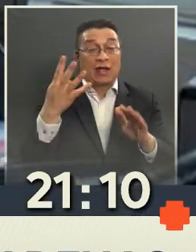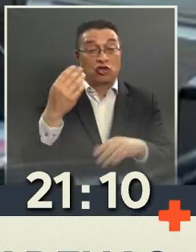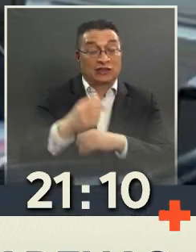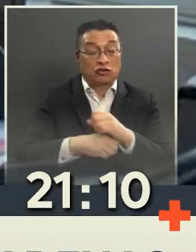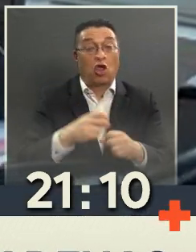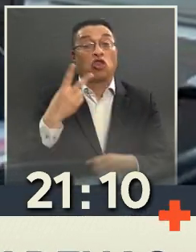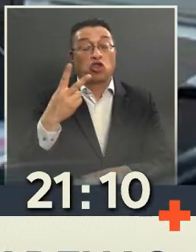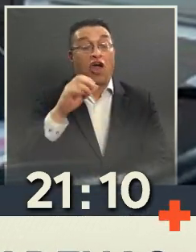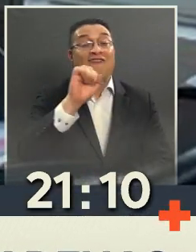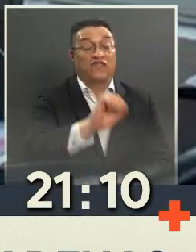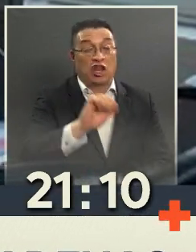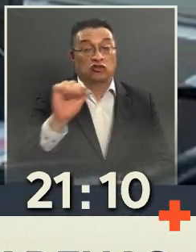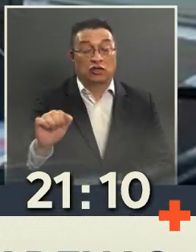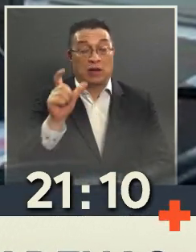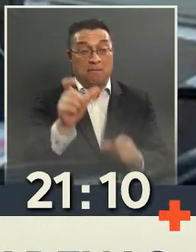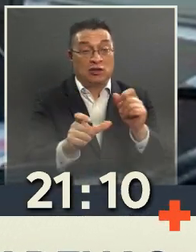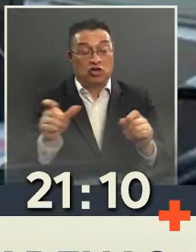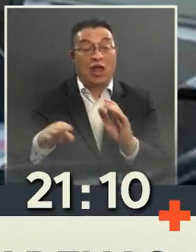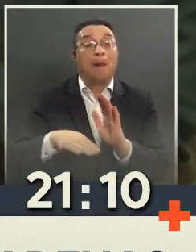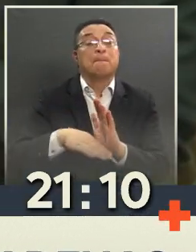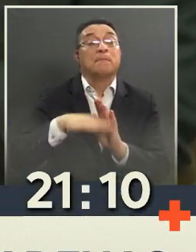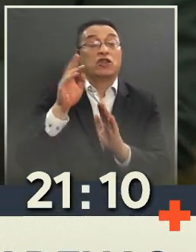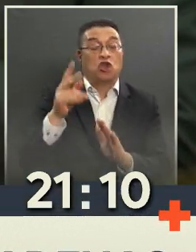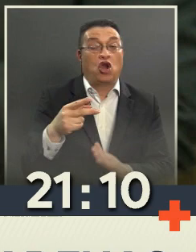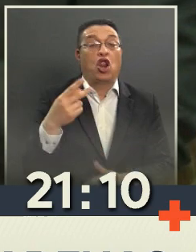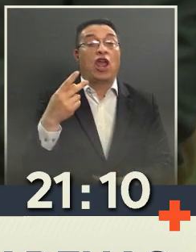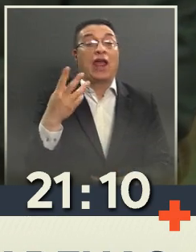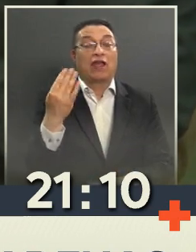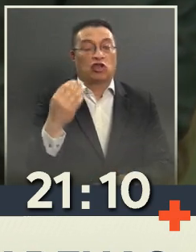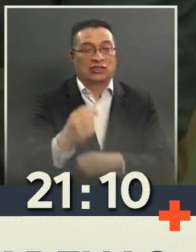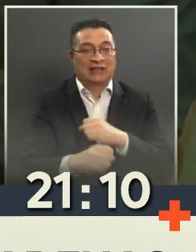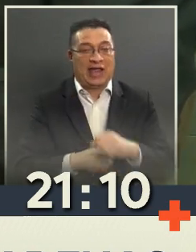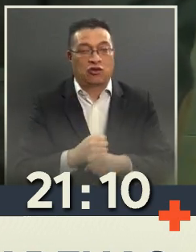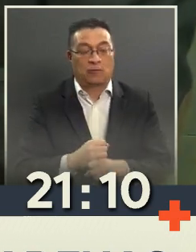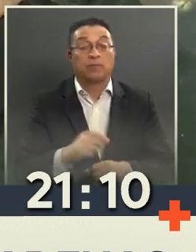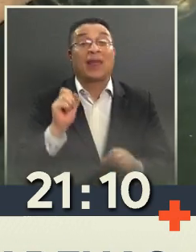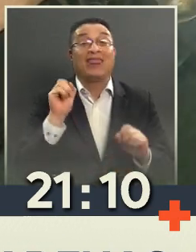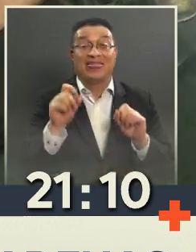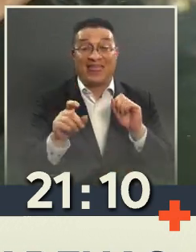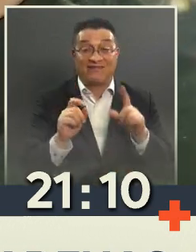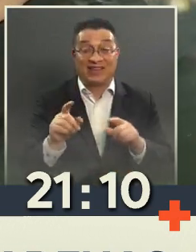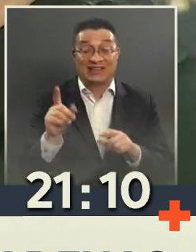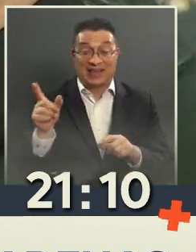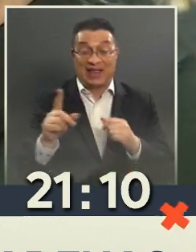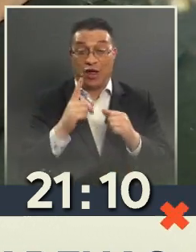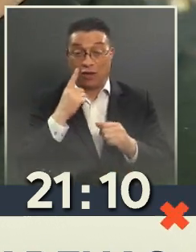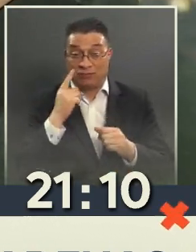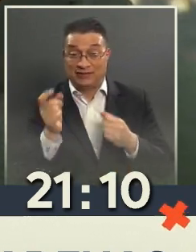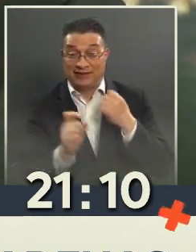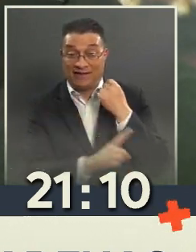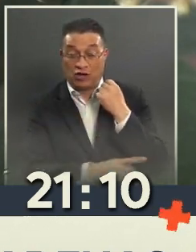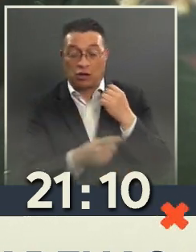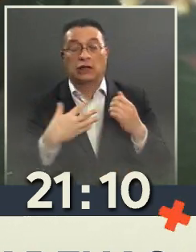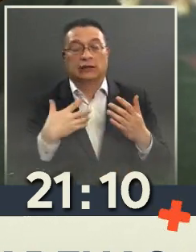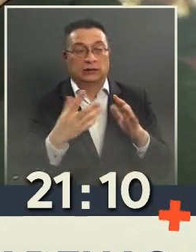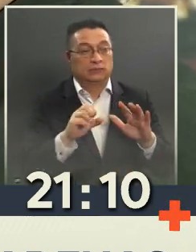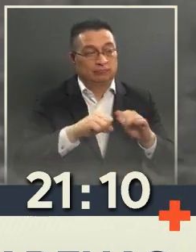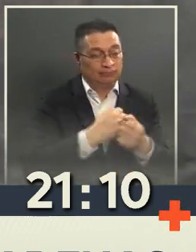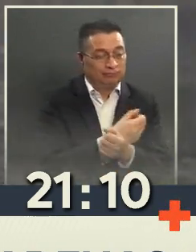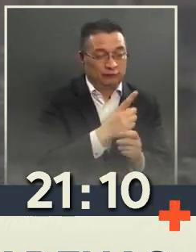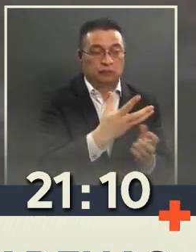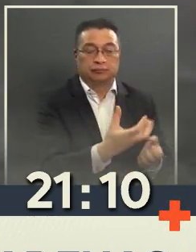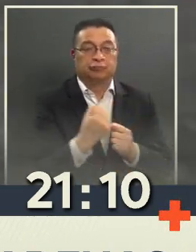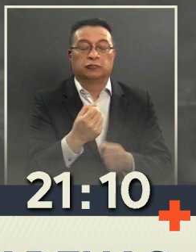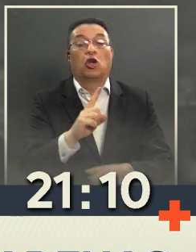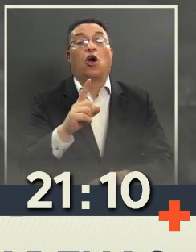de violación de persona mayor de 14 años. Aunque la defensa de Pradenas ha insistido en sacarlo de su prisión preventiva, la justicia lo ha